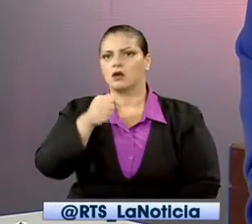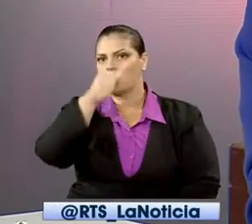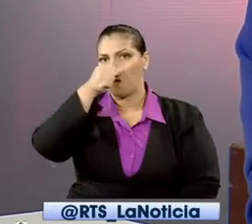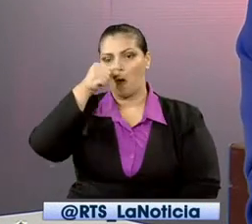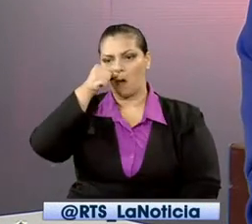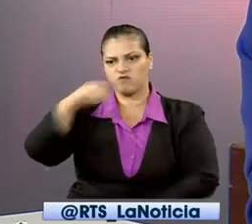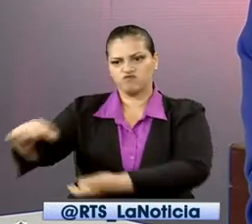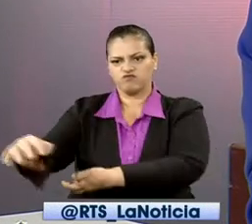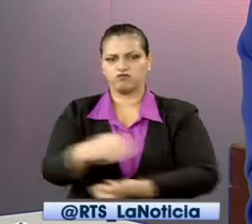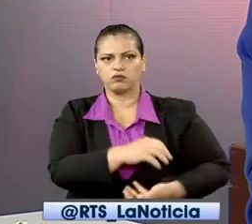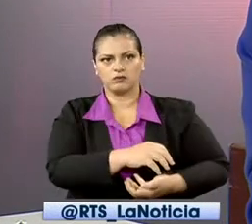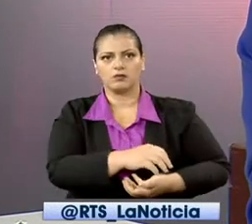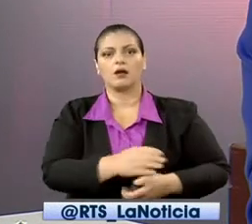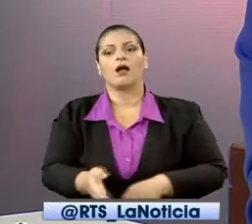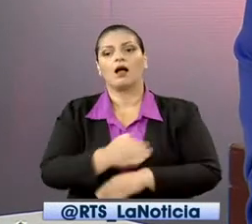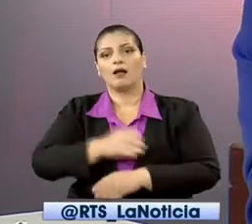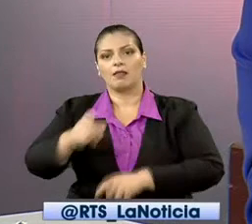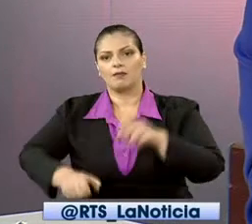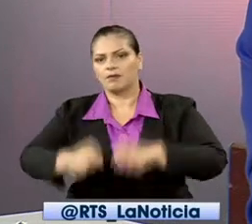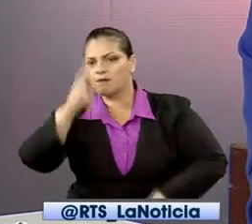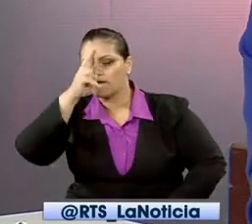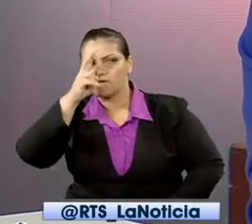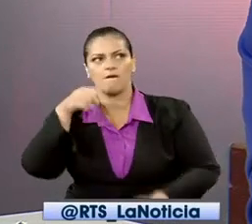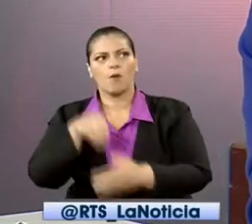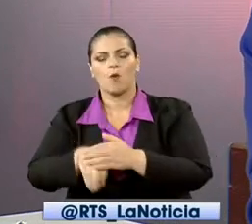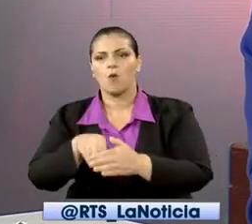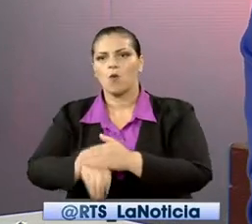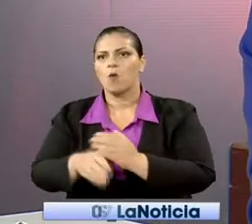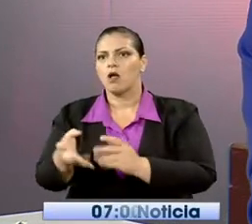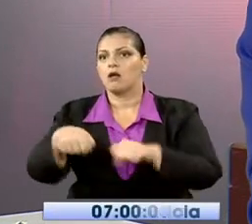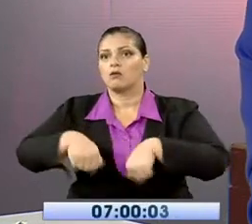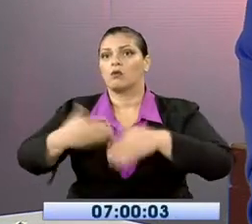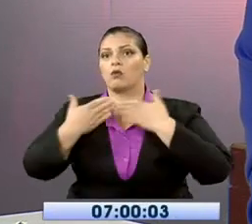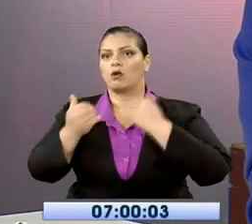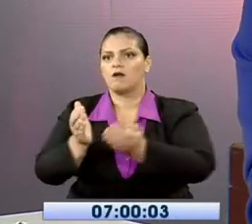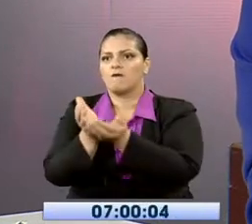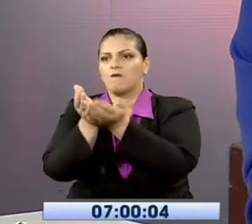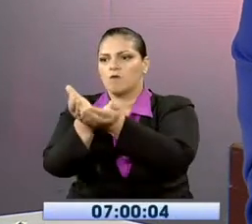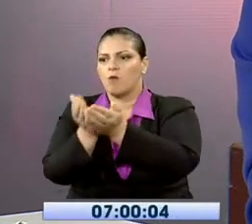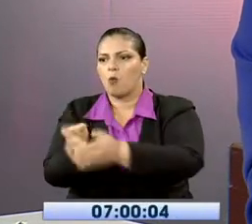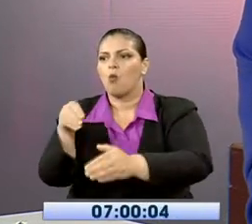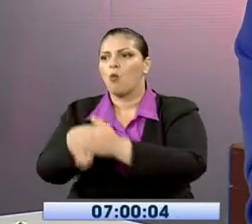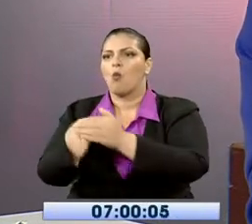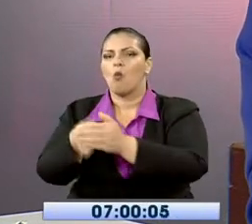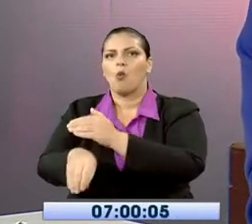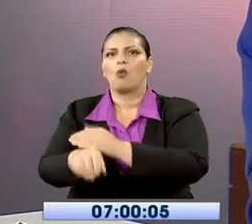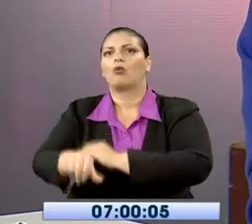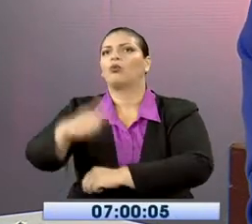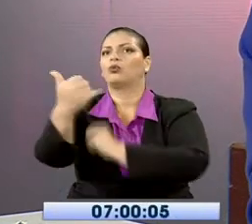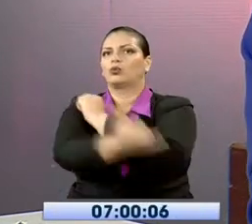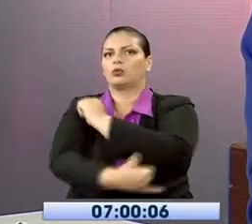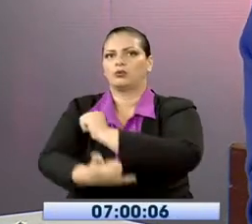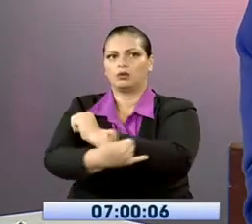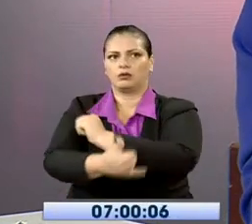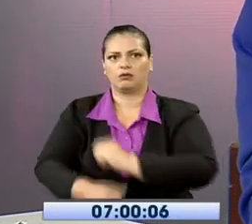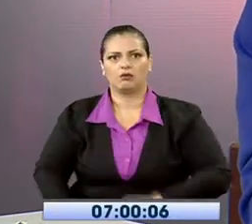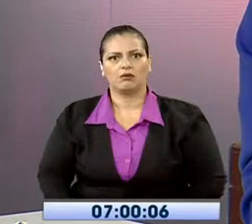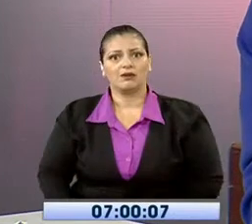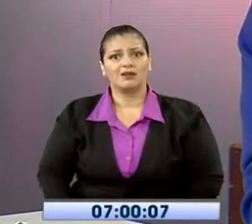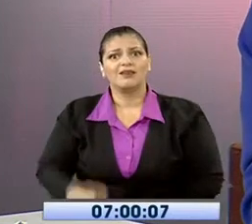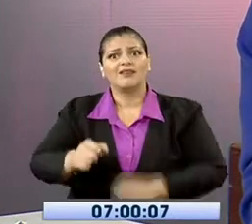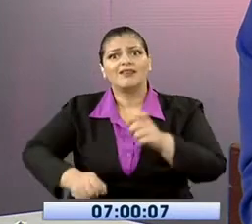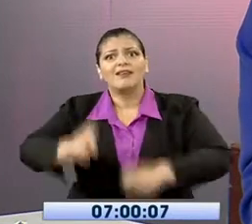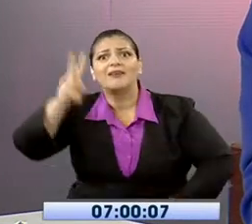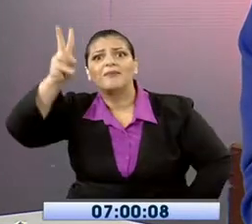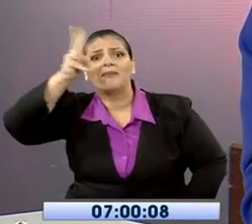país a través del puerto de Guayaquil. La droga estaba camuflada al interior de unas yucas